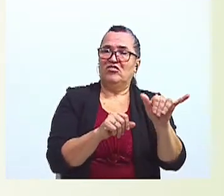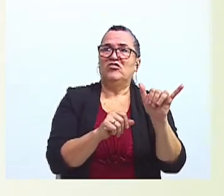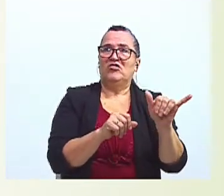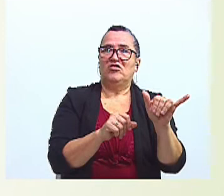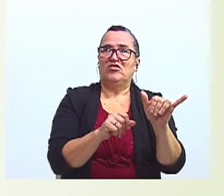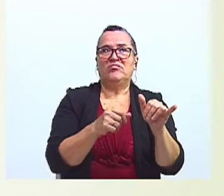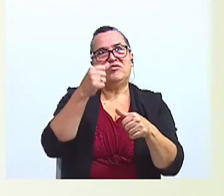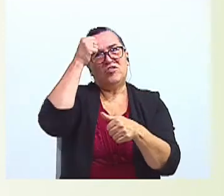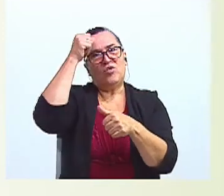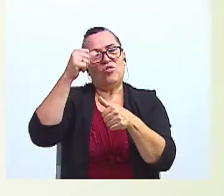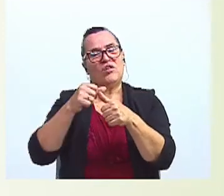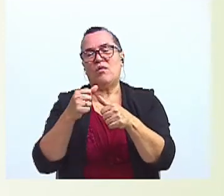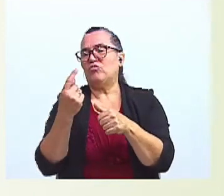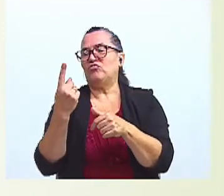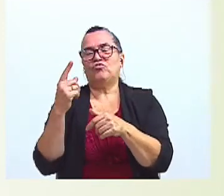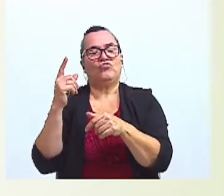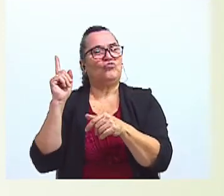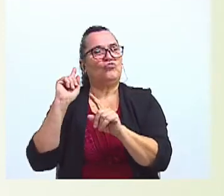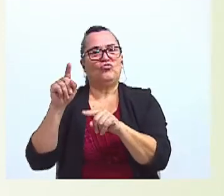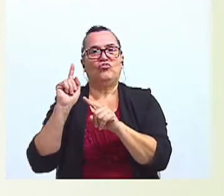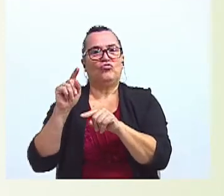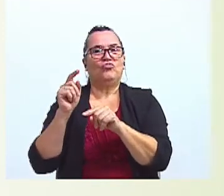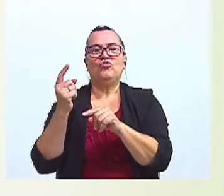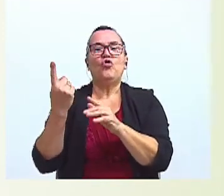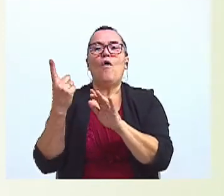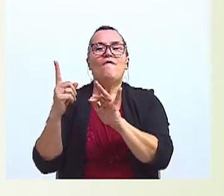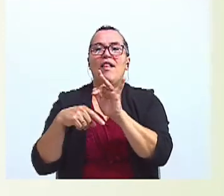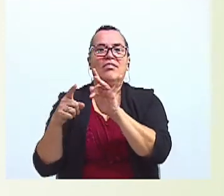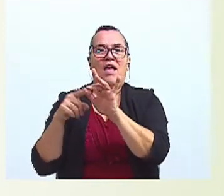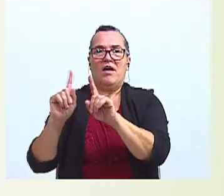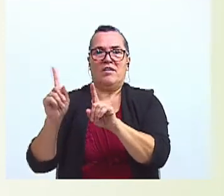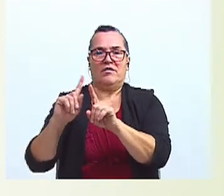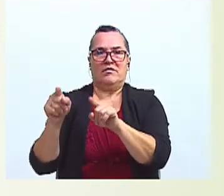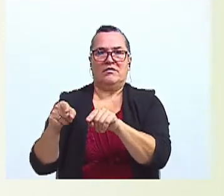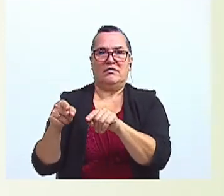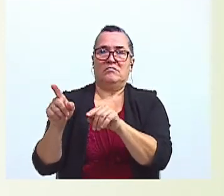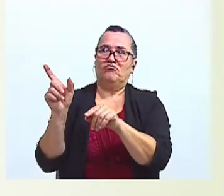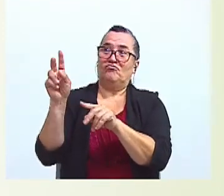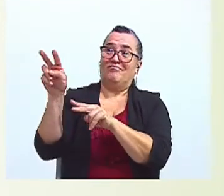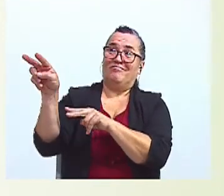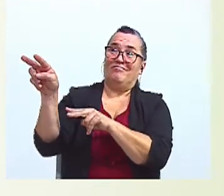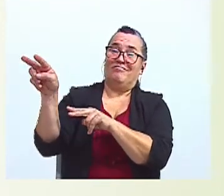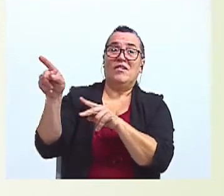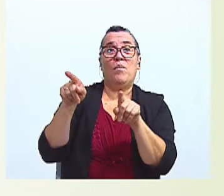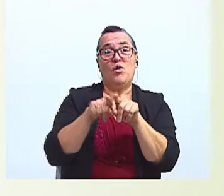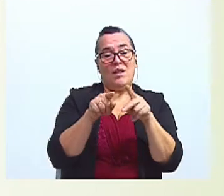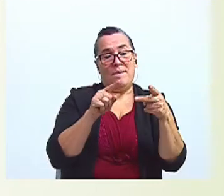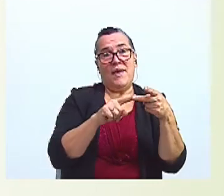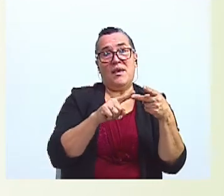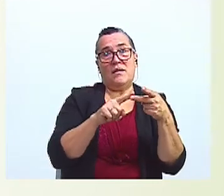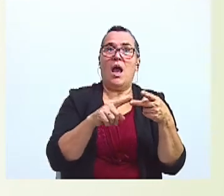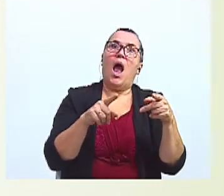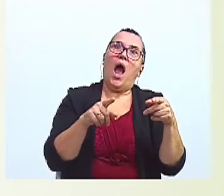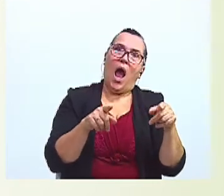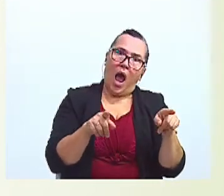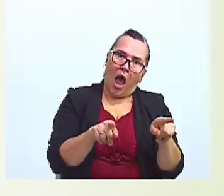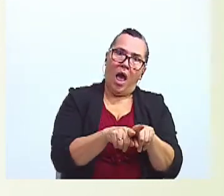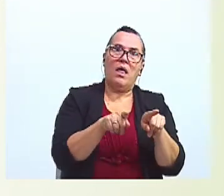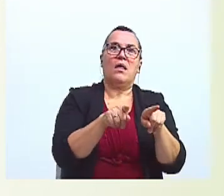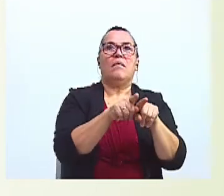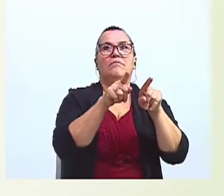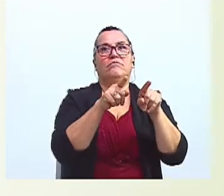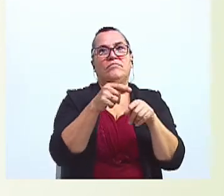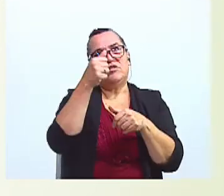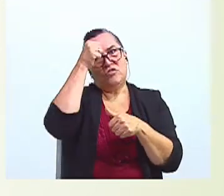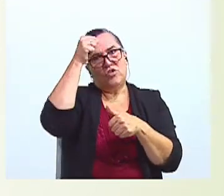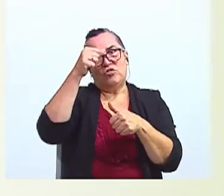les recordamos no faltar, pero también podríamos decir, además, les